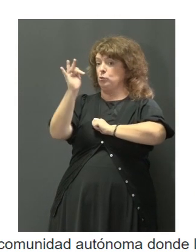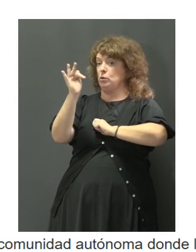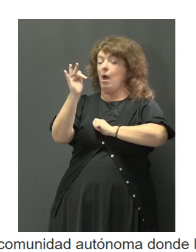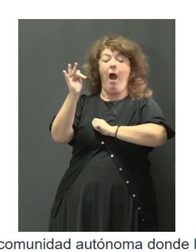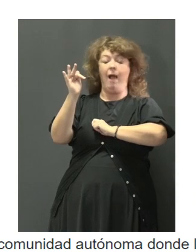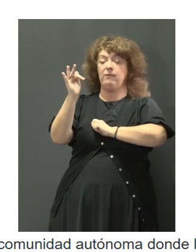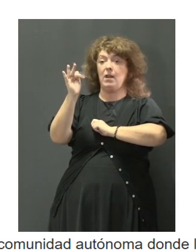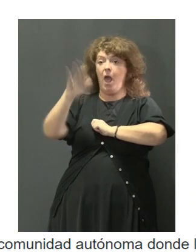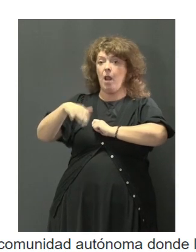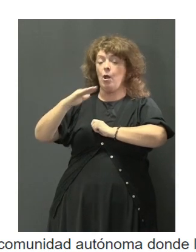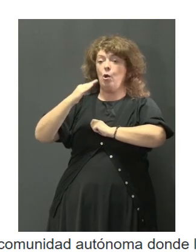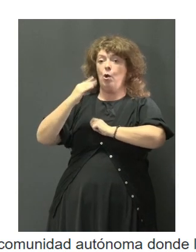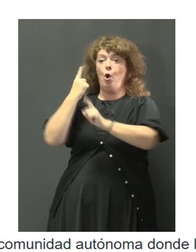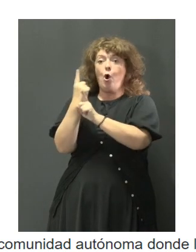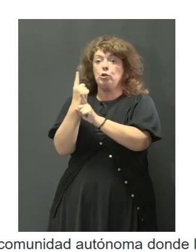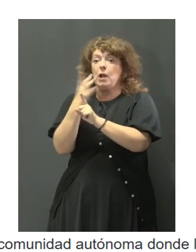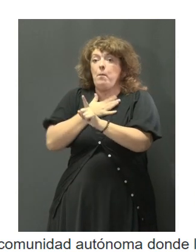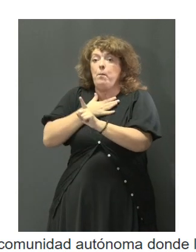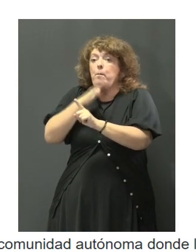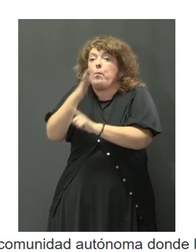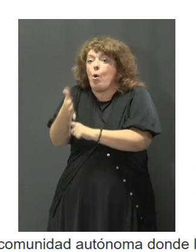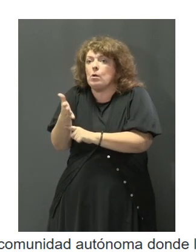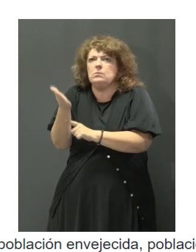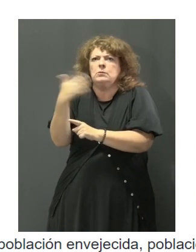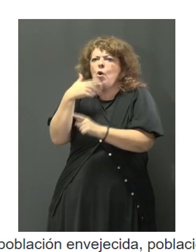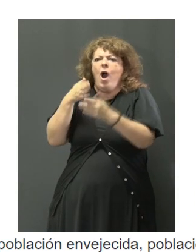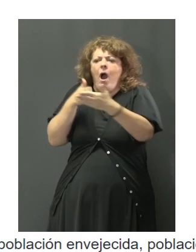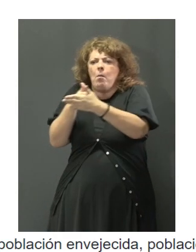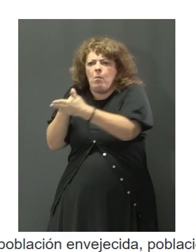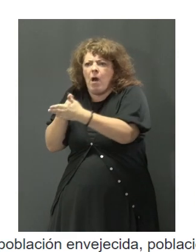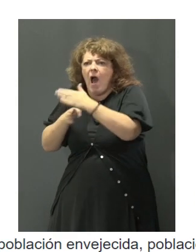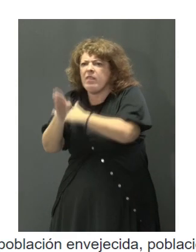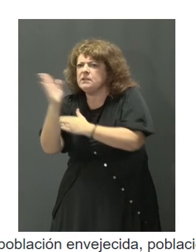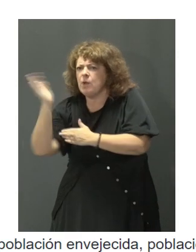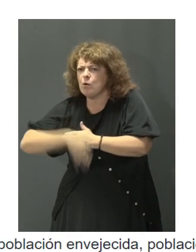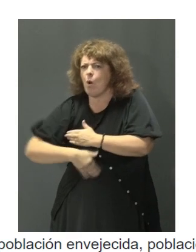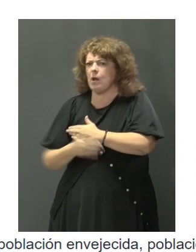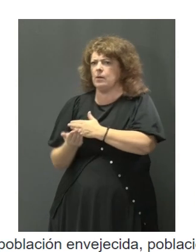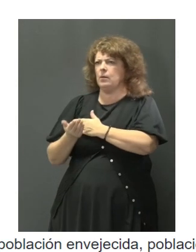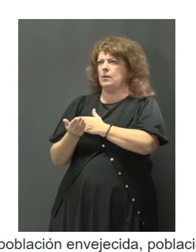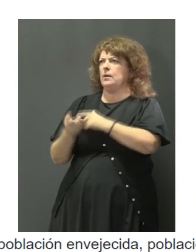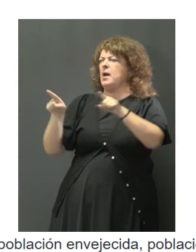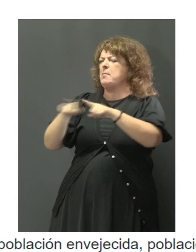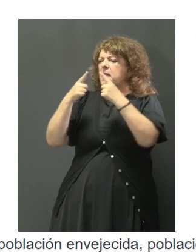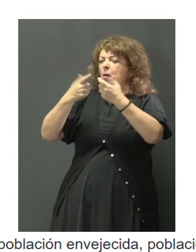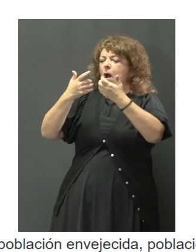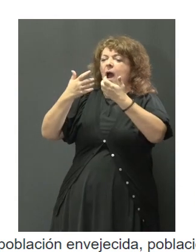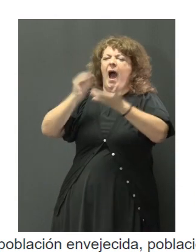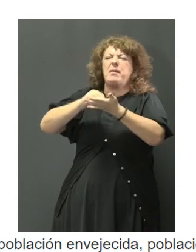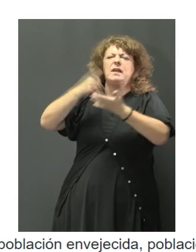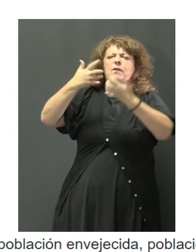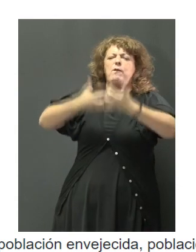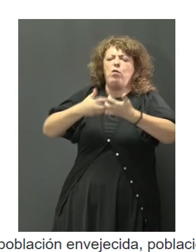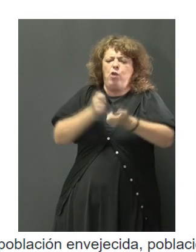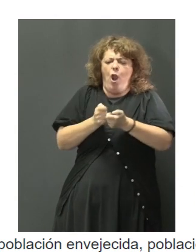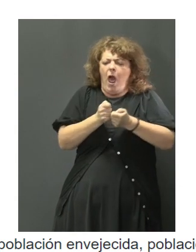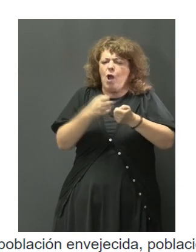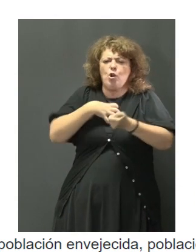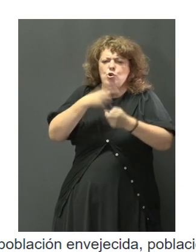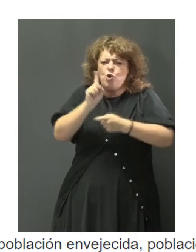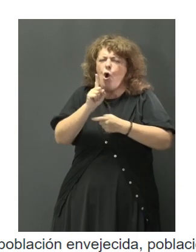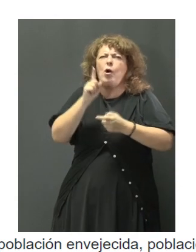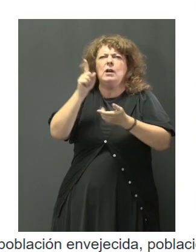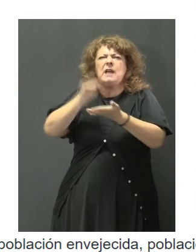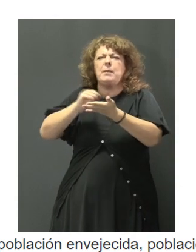se vuelve en contra de las personas porque no es accesible, y ya no hablo de funcionalidad, sino accesible en cuanto a